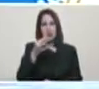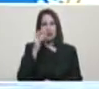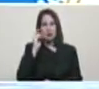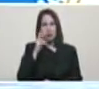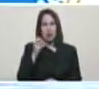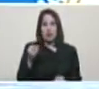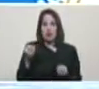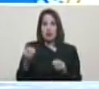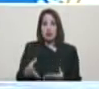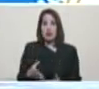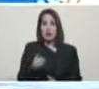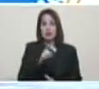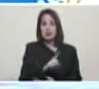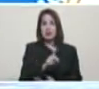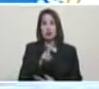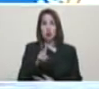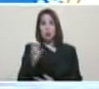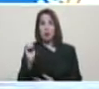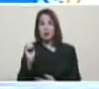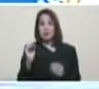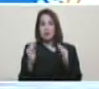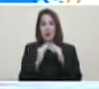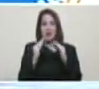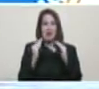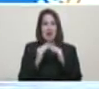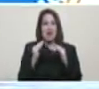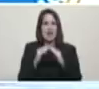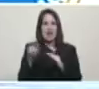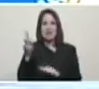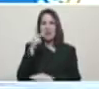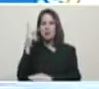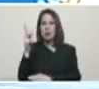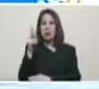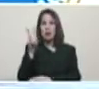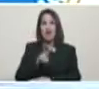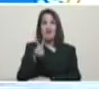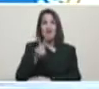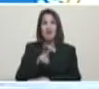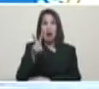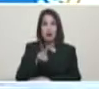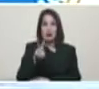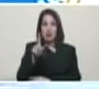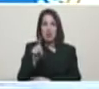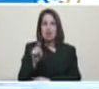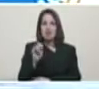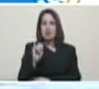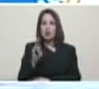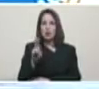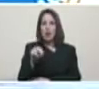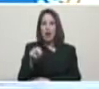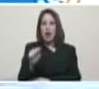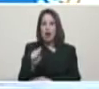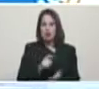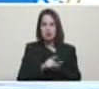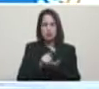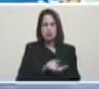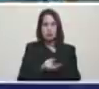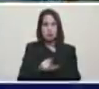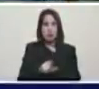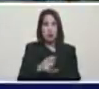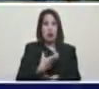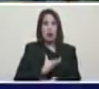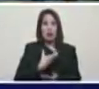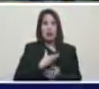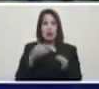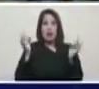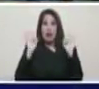entregar 120 viviendas en la parroquia el valle ciudad tiuna Allá está nuestra alcaldesa